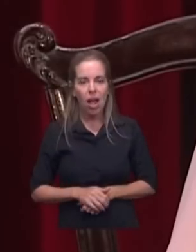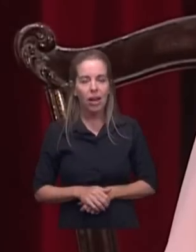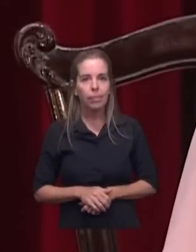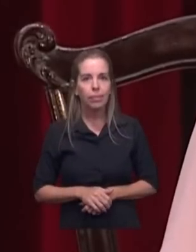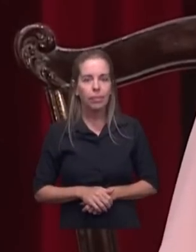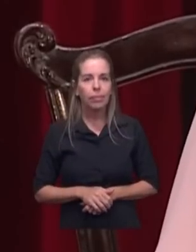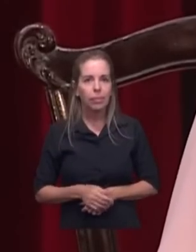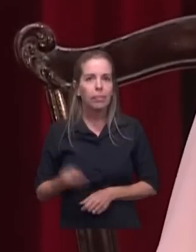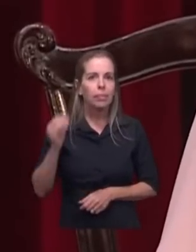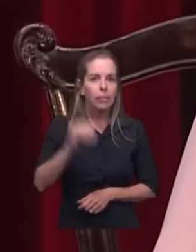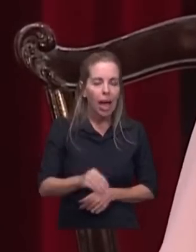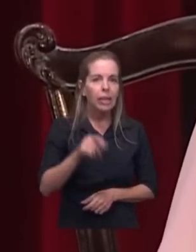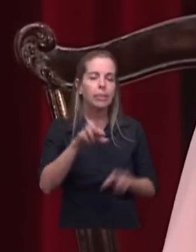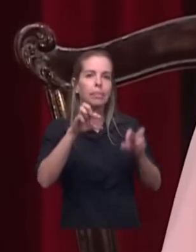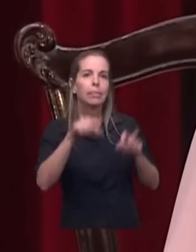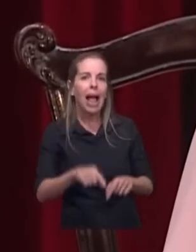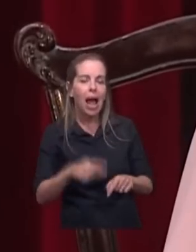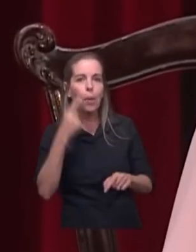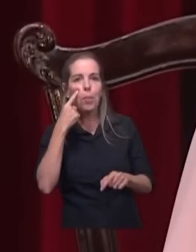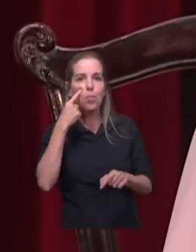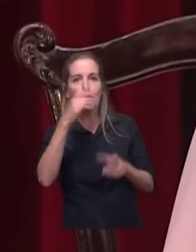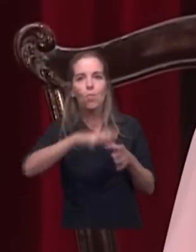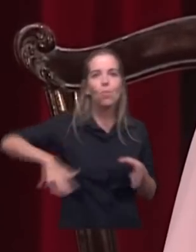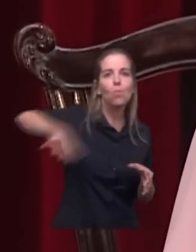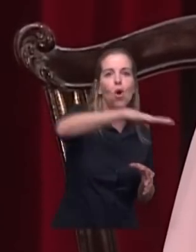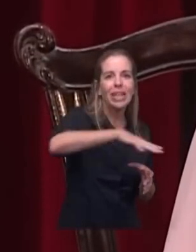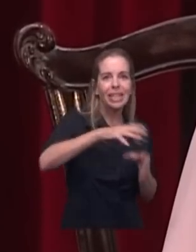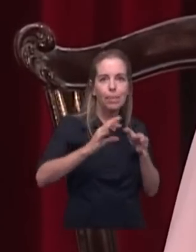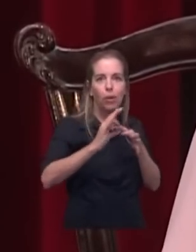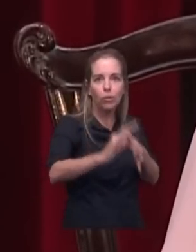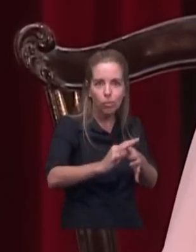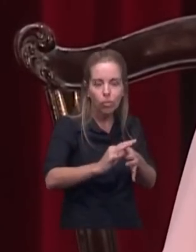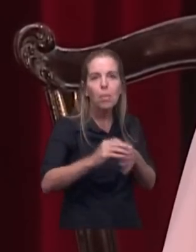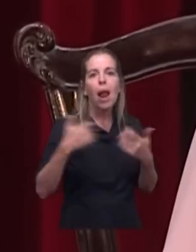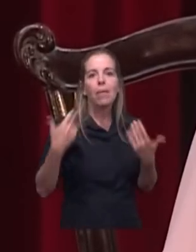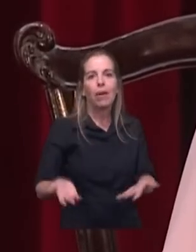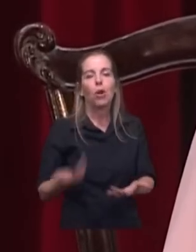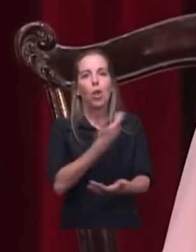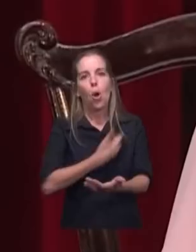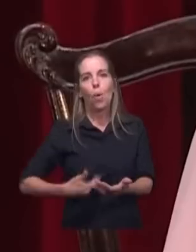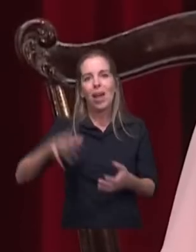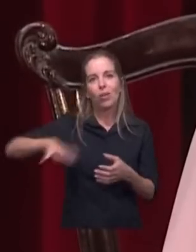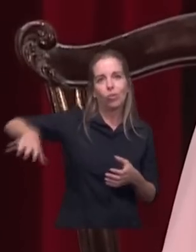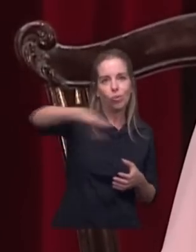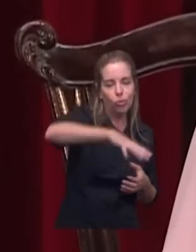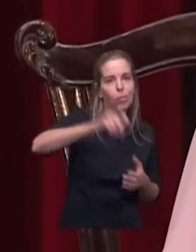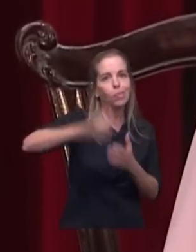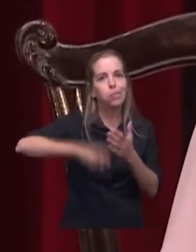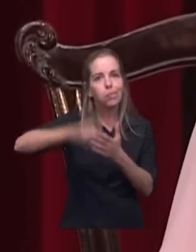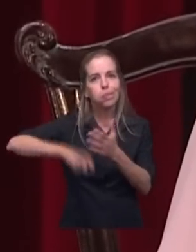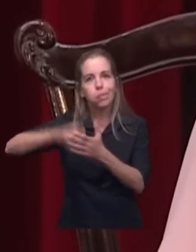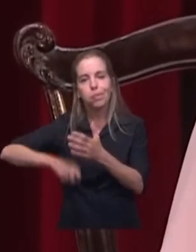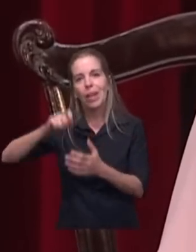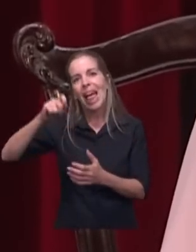Profundizamos la implementación del programa Municipios de Pie para el fortalecimiento de los gobiernos locales. Se firmaron más de